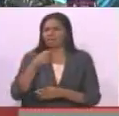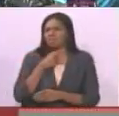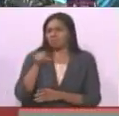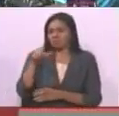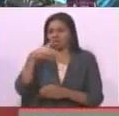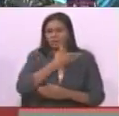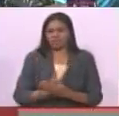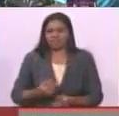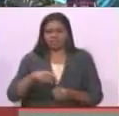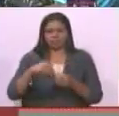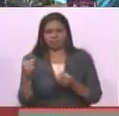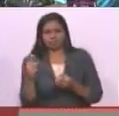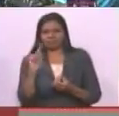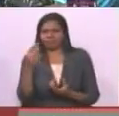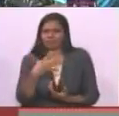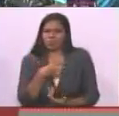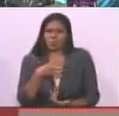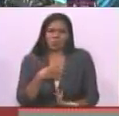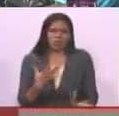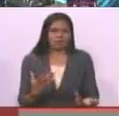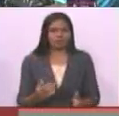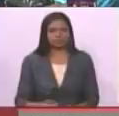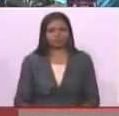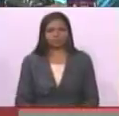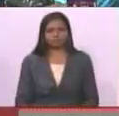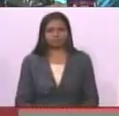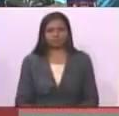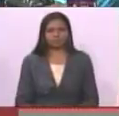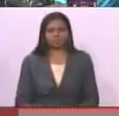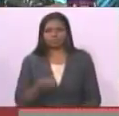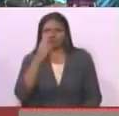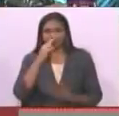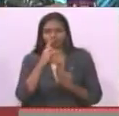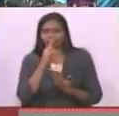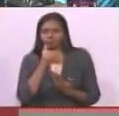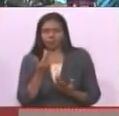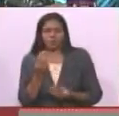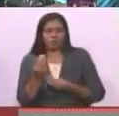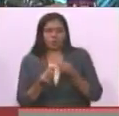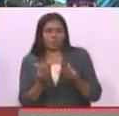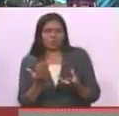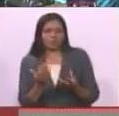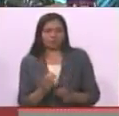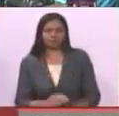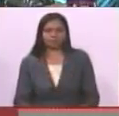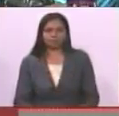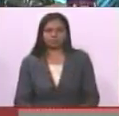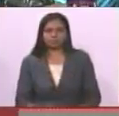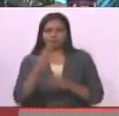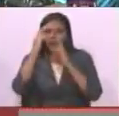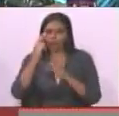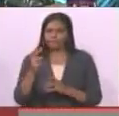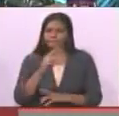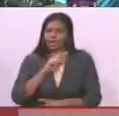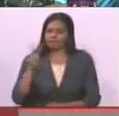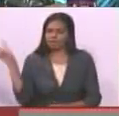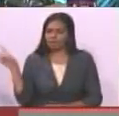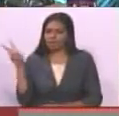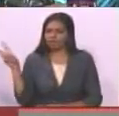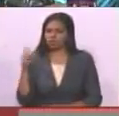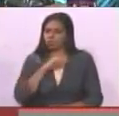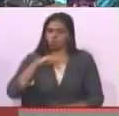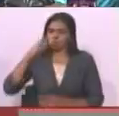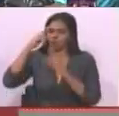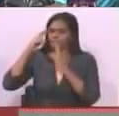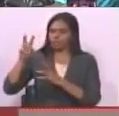¡Ay, Dios mío! Es inmoral eso que hacen. Respeten a nuestro país, nosotros respetamos al